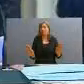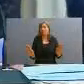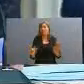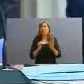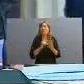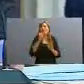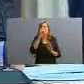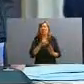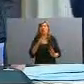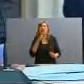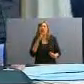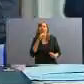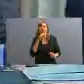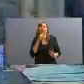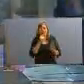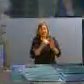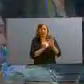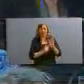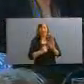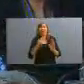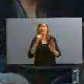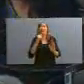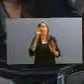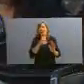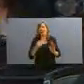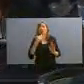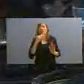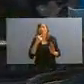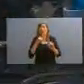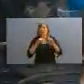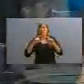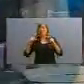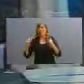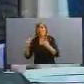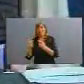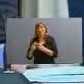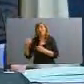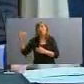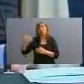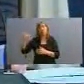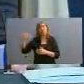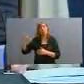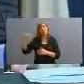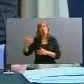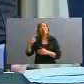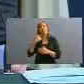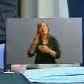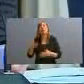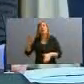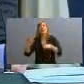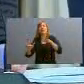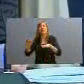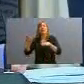Artículo 114. El Consejo será integrado periódicamente de modo que se procure el